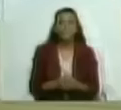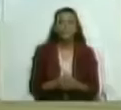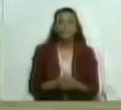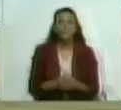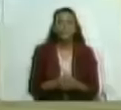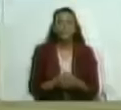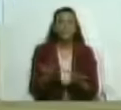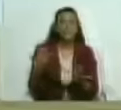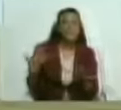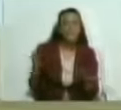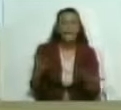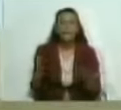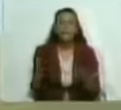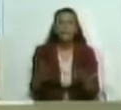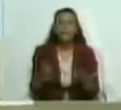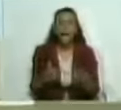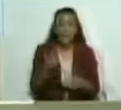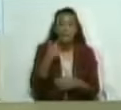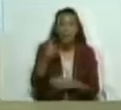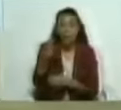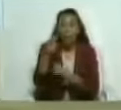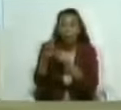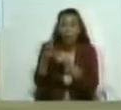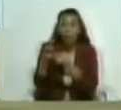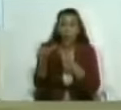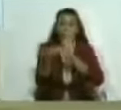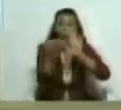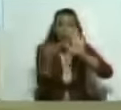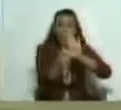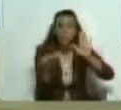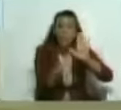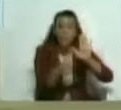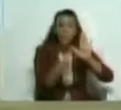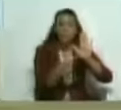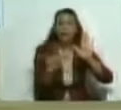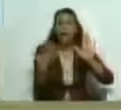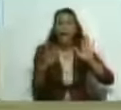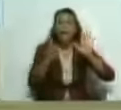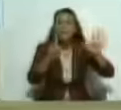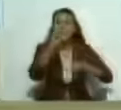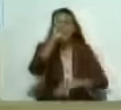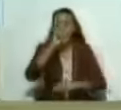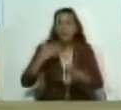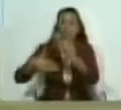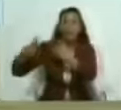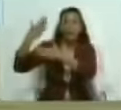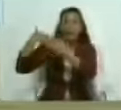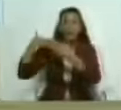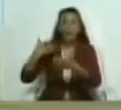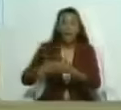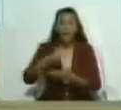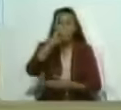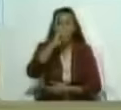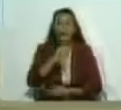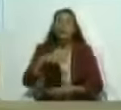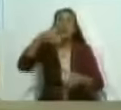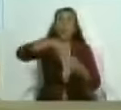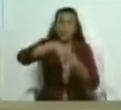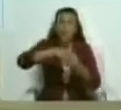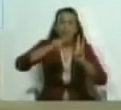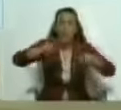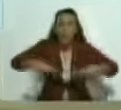desde hace, aquí la misma Constitución establece desde hace 6 años que este año hay